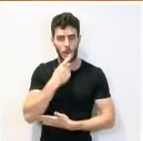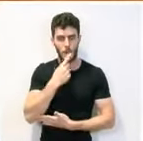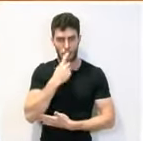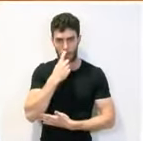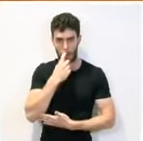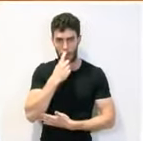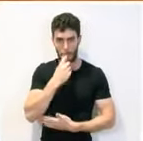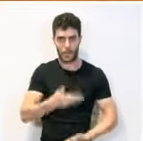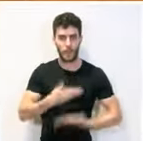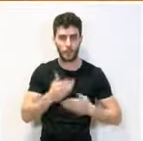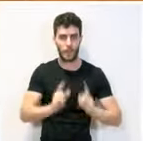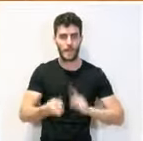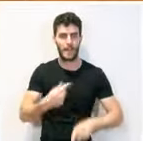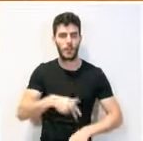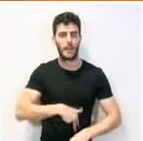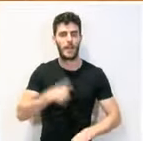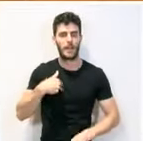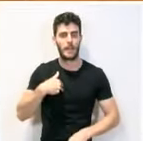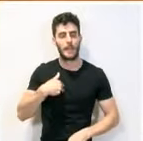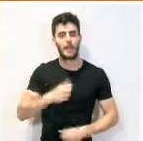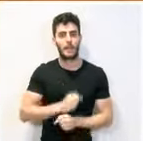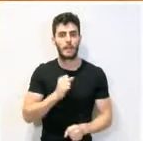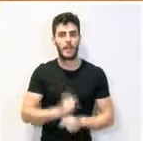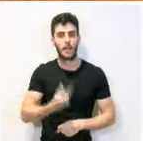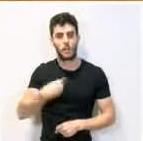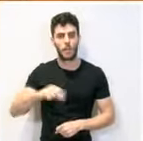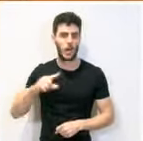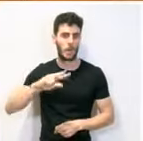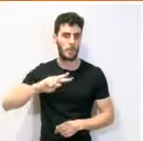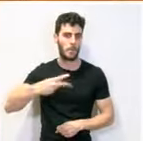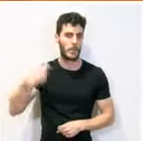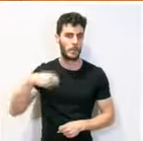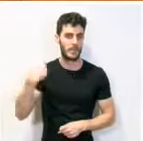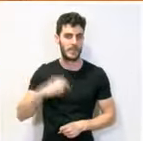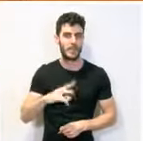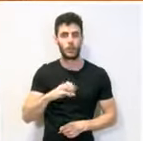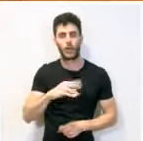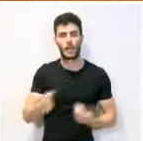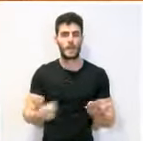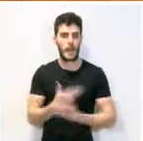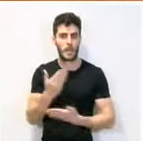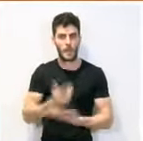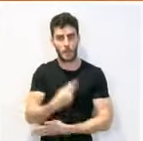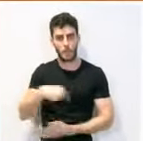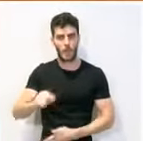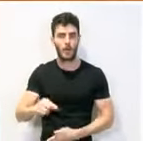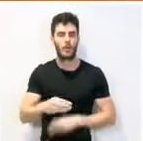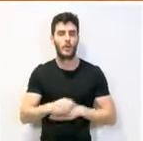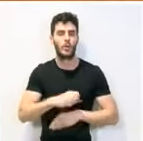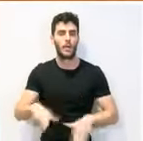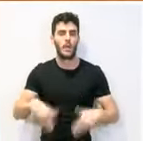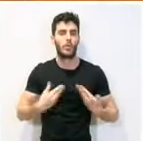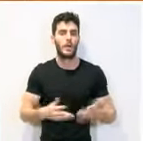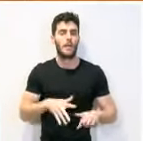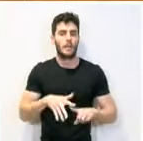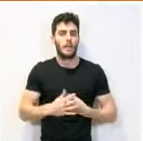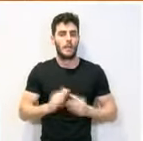de la directora general de Trabajo enviada por la vicepresidenta del Gobierno, Yolanda Díaz, ha hecho que se desbloqueara una